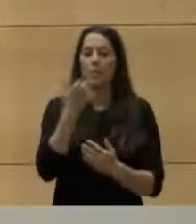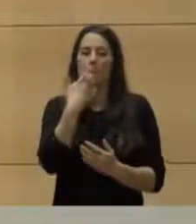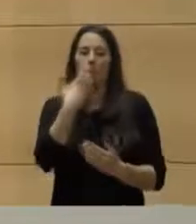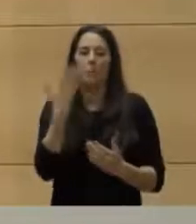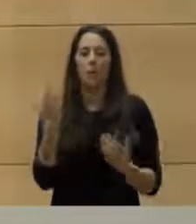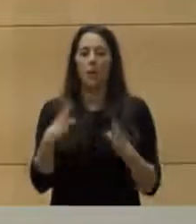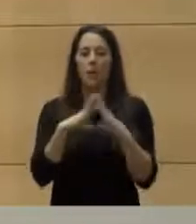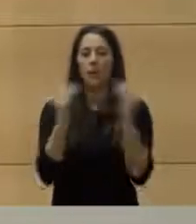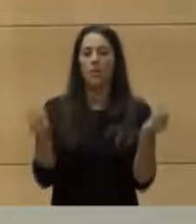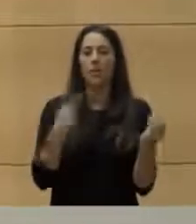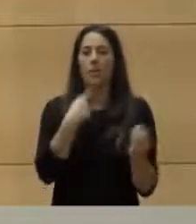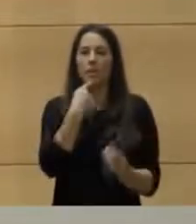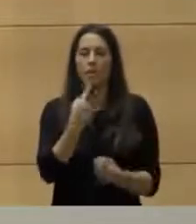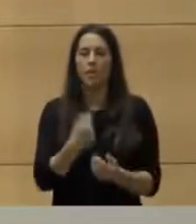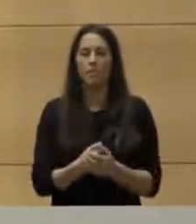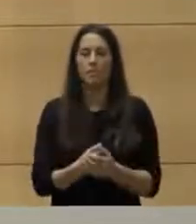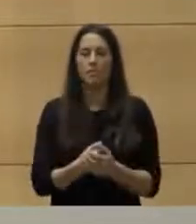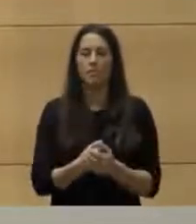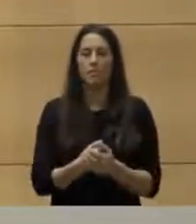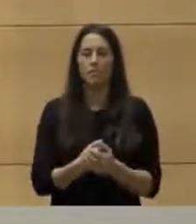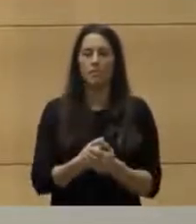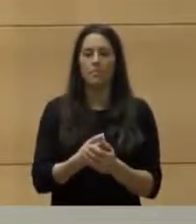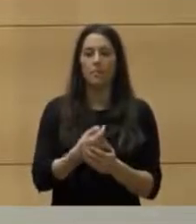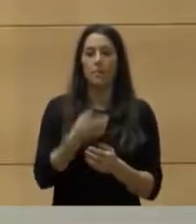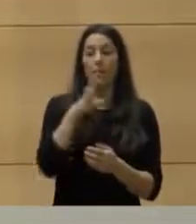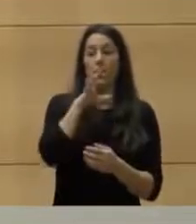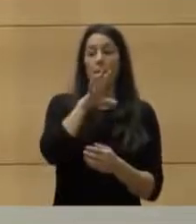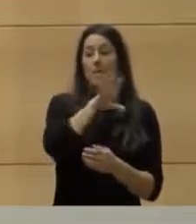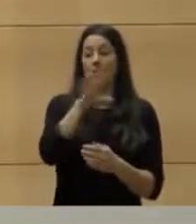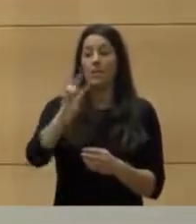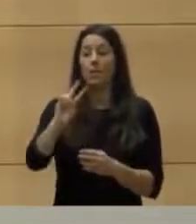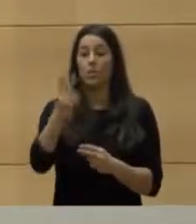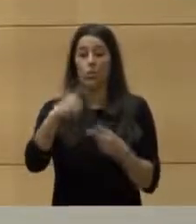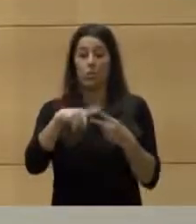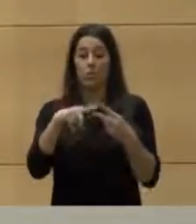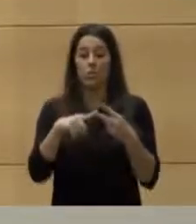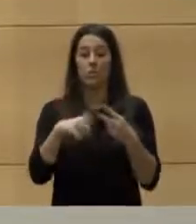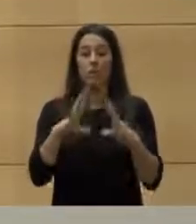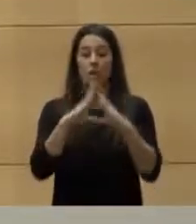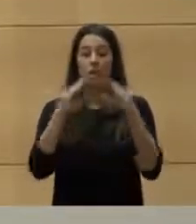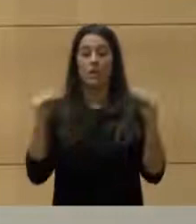Andalucía planteaba que había dos estados. Un estado sería la Alta Andalucía,